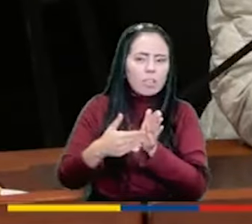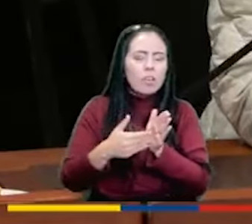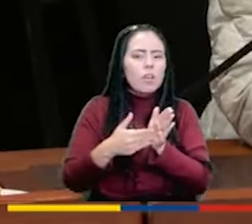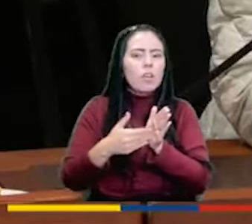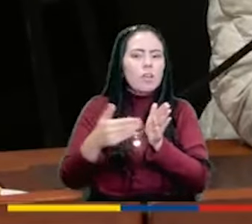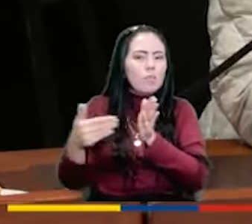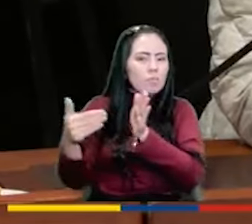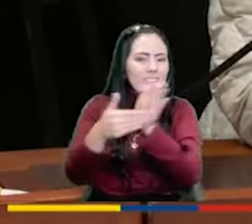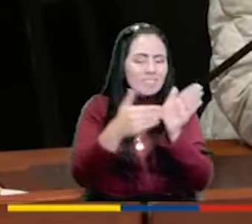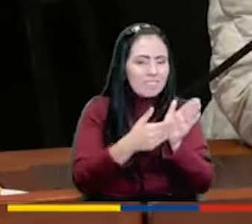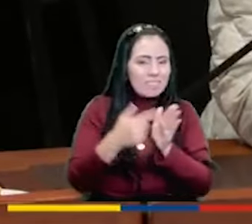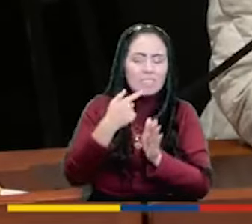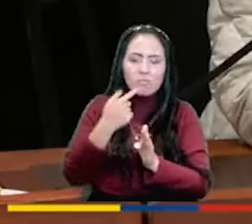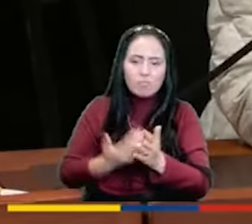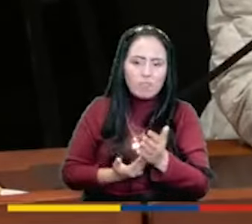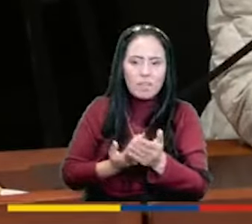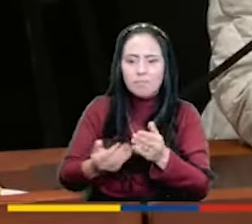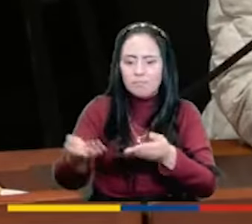emitido.